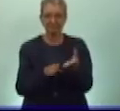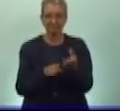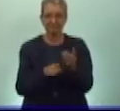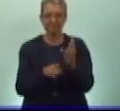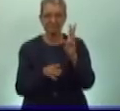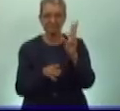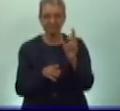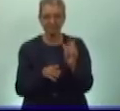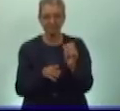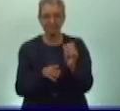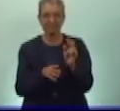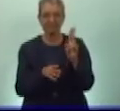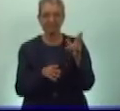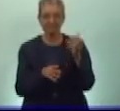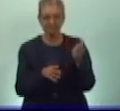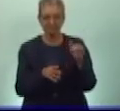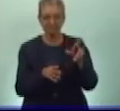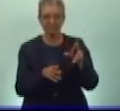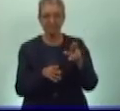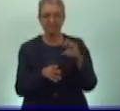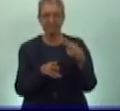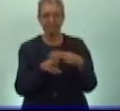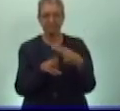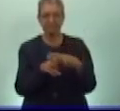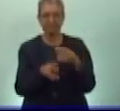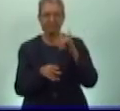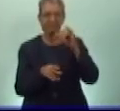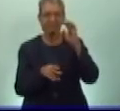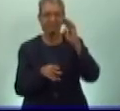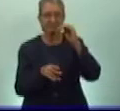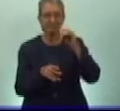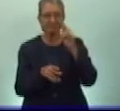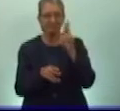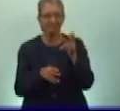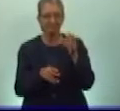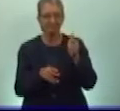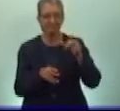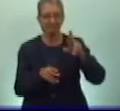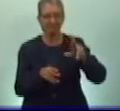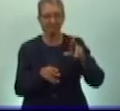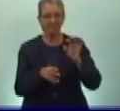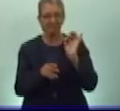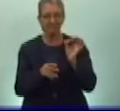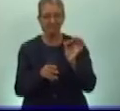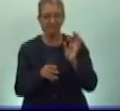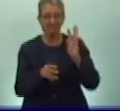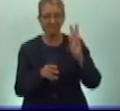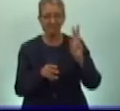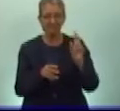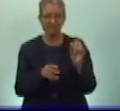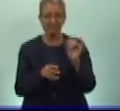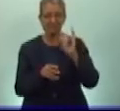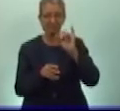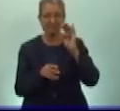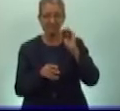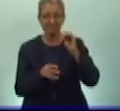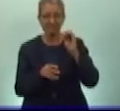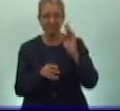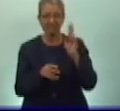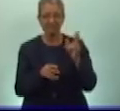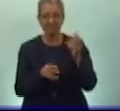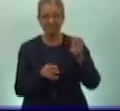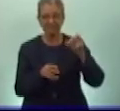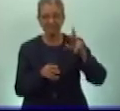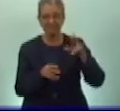y siempre los números impares tienen como última cifra 1, 3, 5,